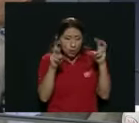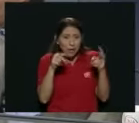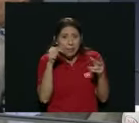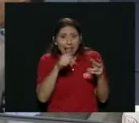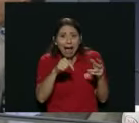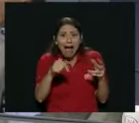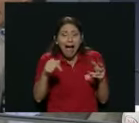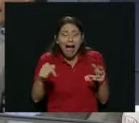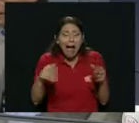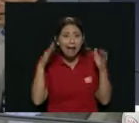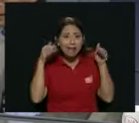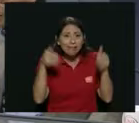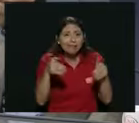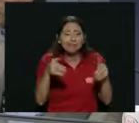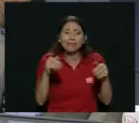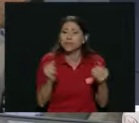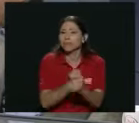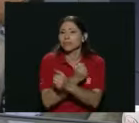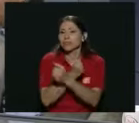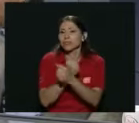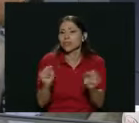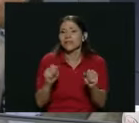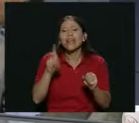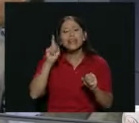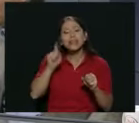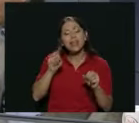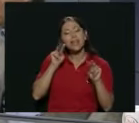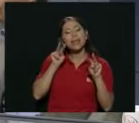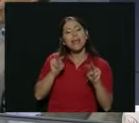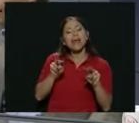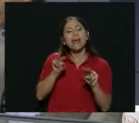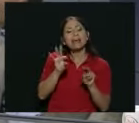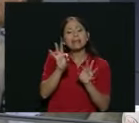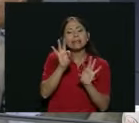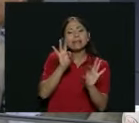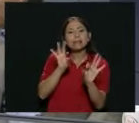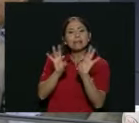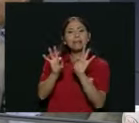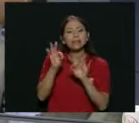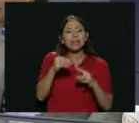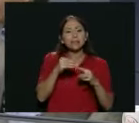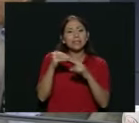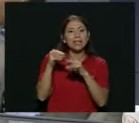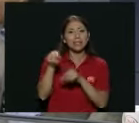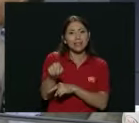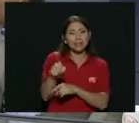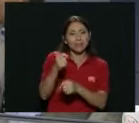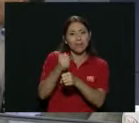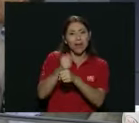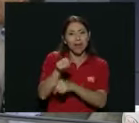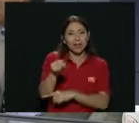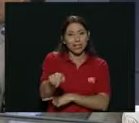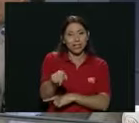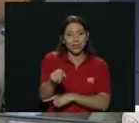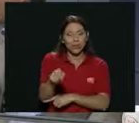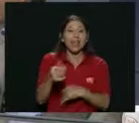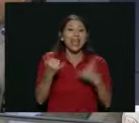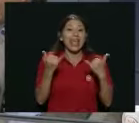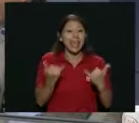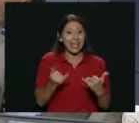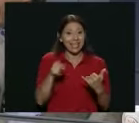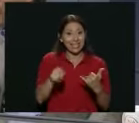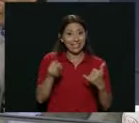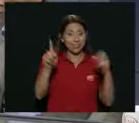es imposible. Hay que especializarse en ciertos elementos y trabajar en esos elementos. Y creo que este es uno de los